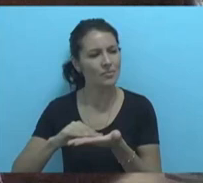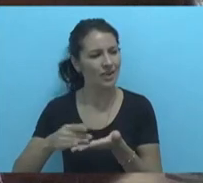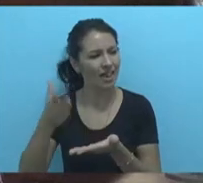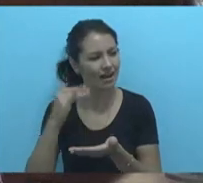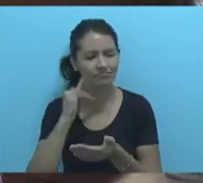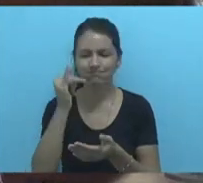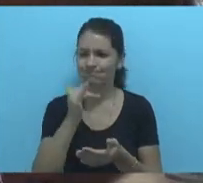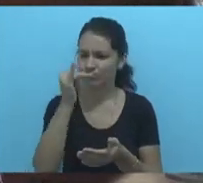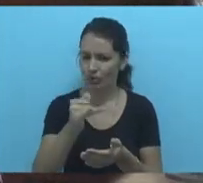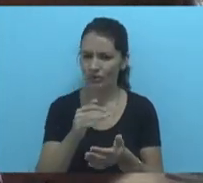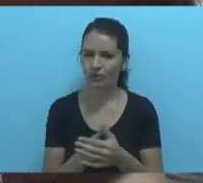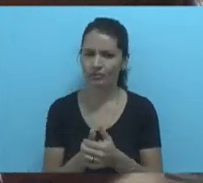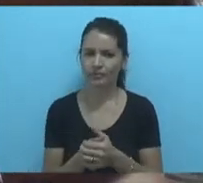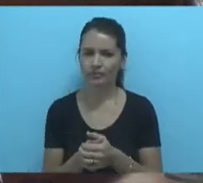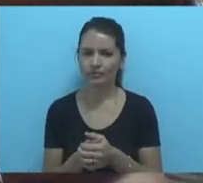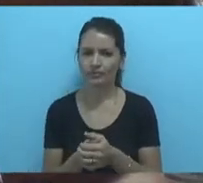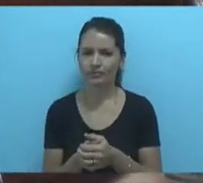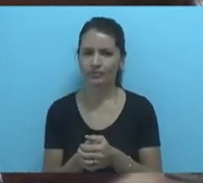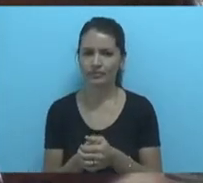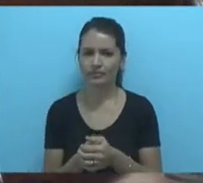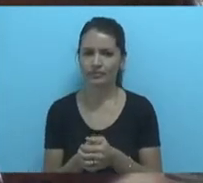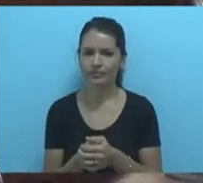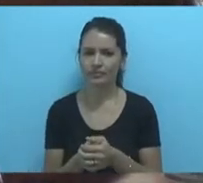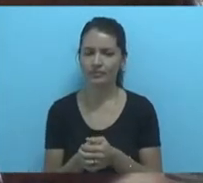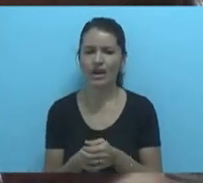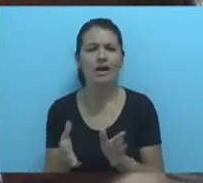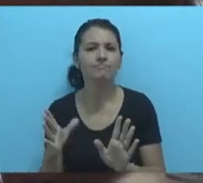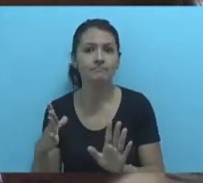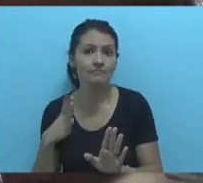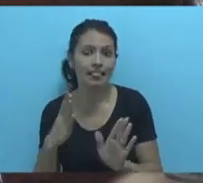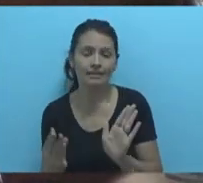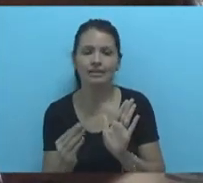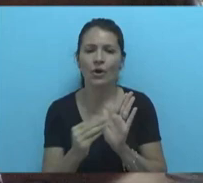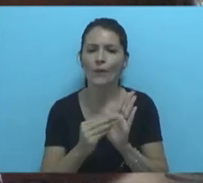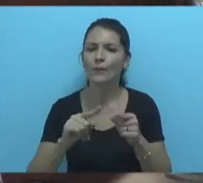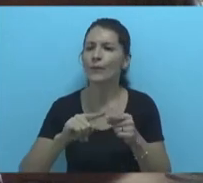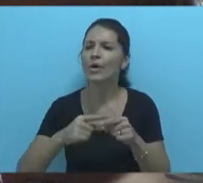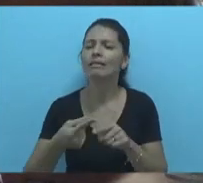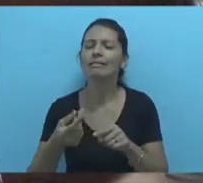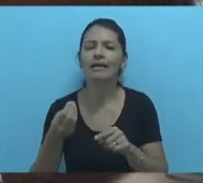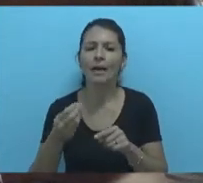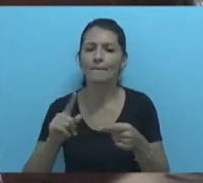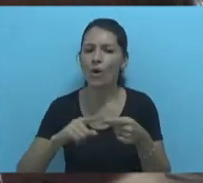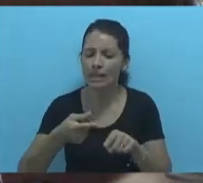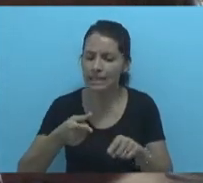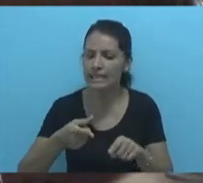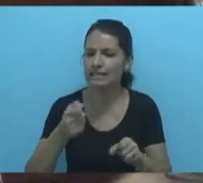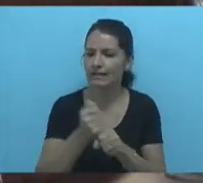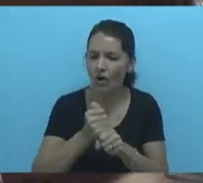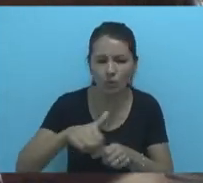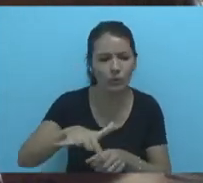que no es necesario reiterar. Sí me parece importante remarcar que la política de urbanización,